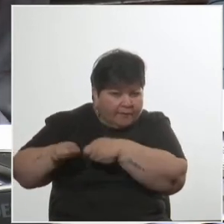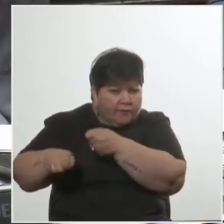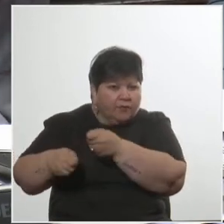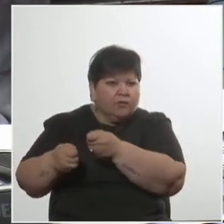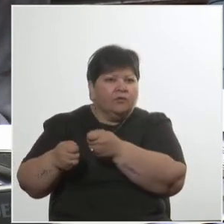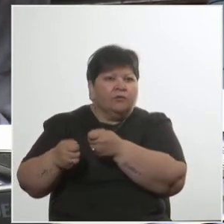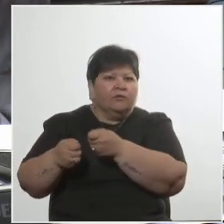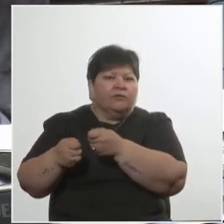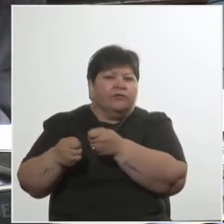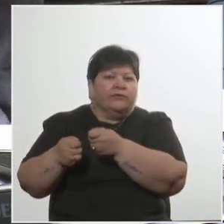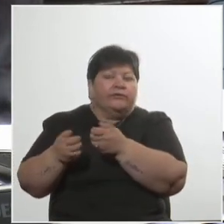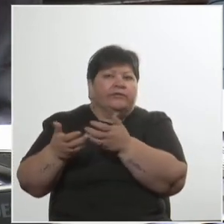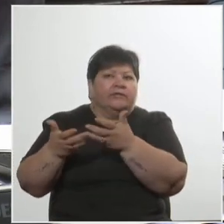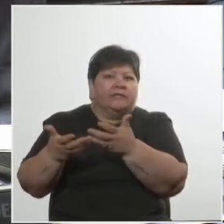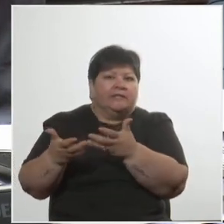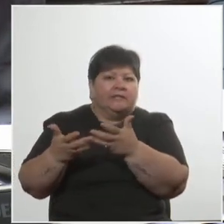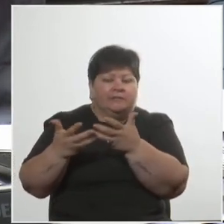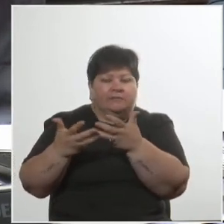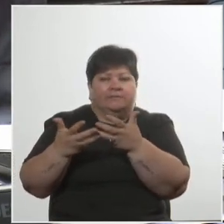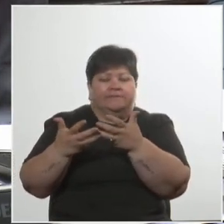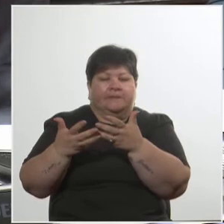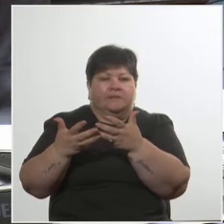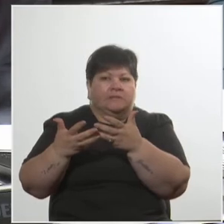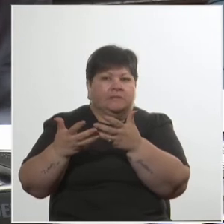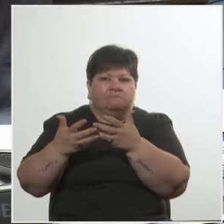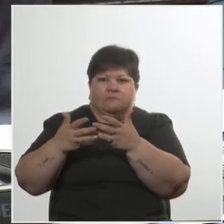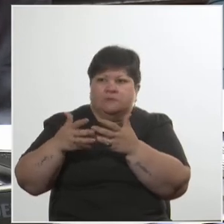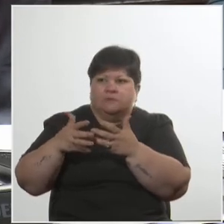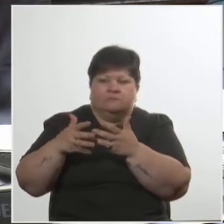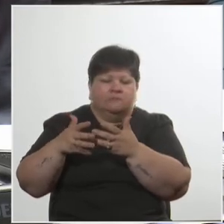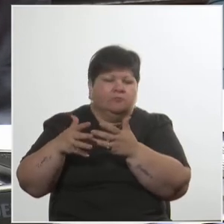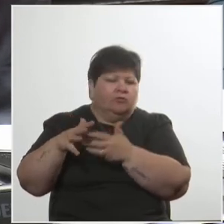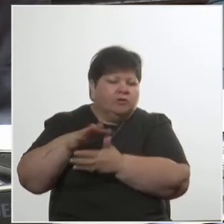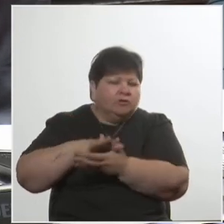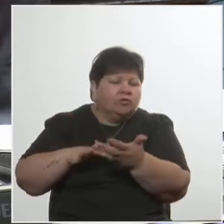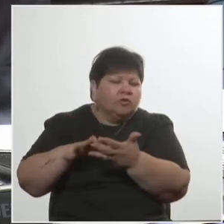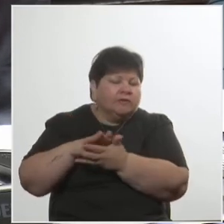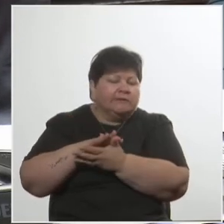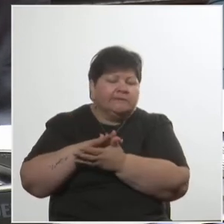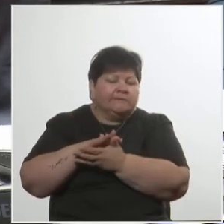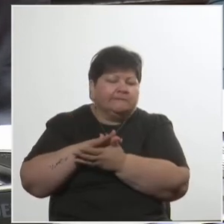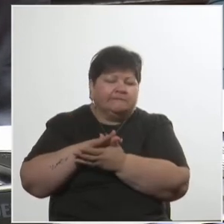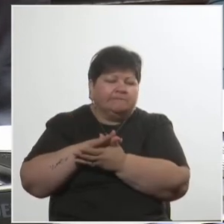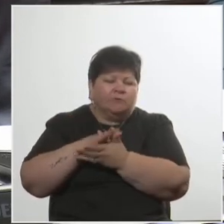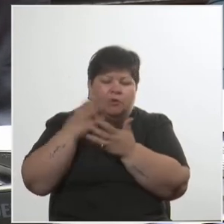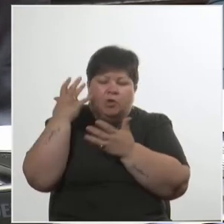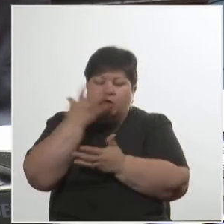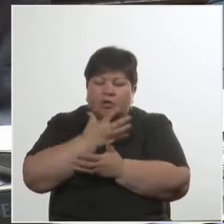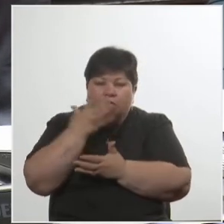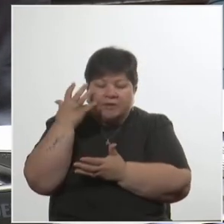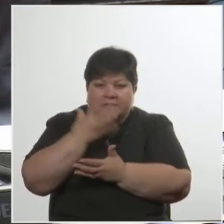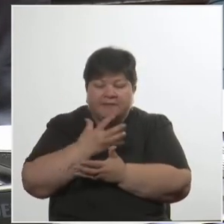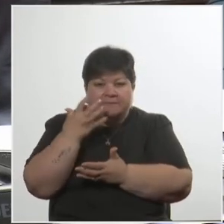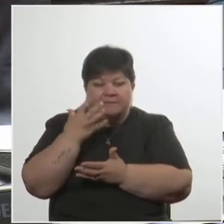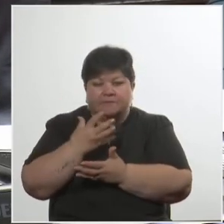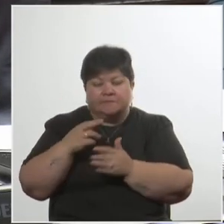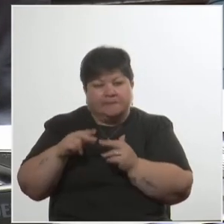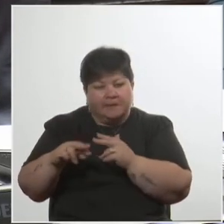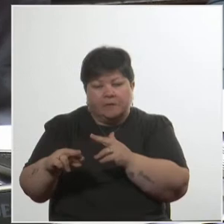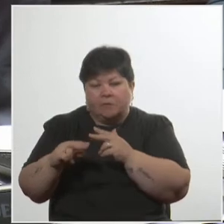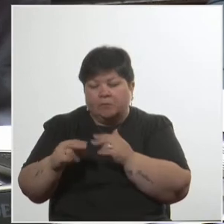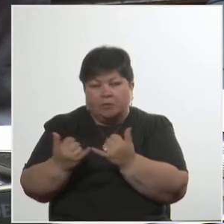sometido a condiciones de cautiverio realmente inhumanas ninguno de ellos